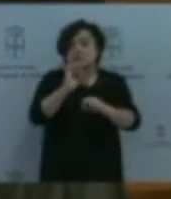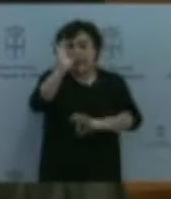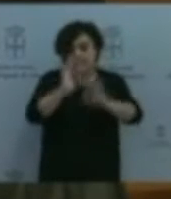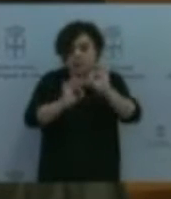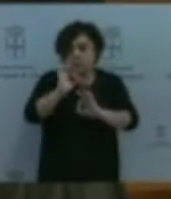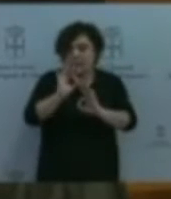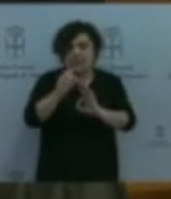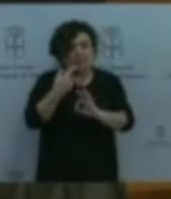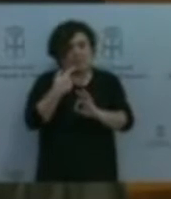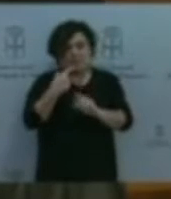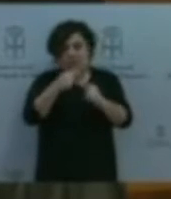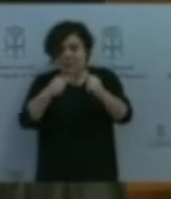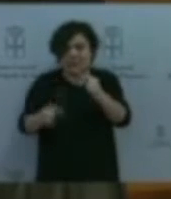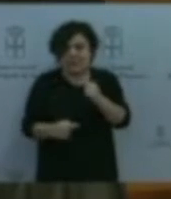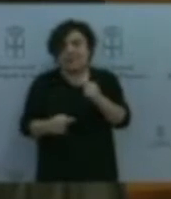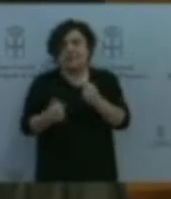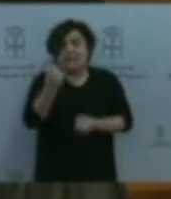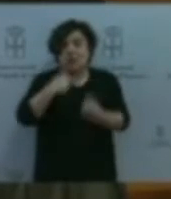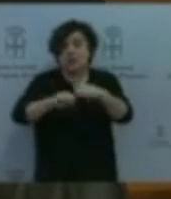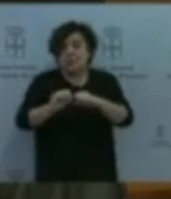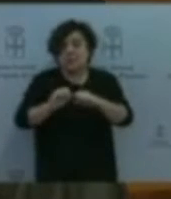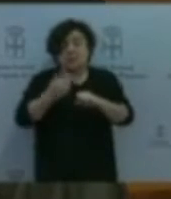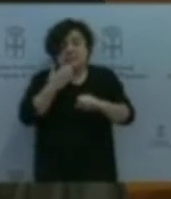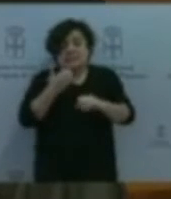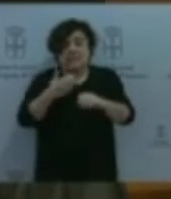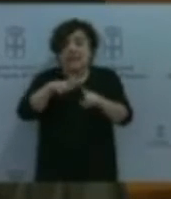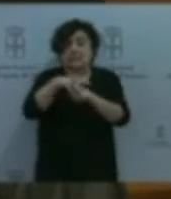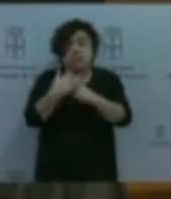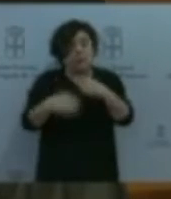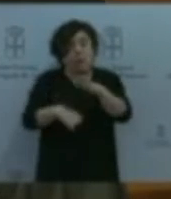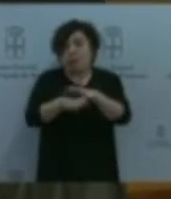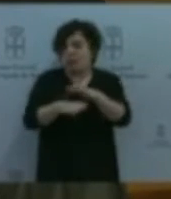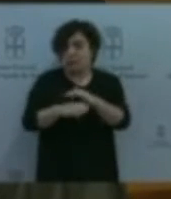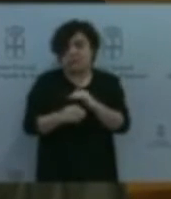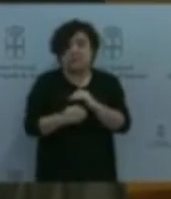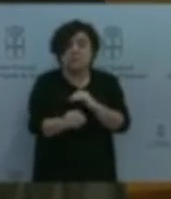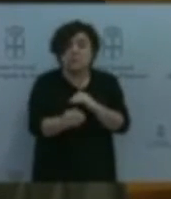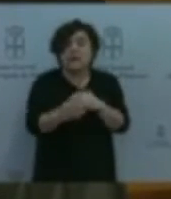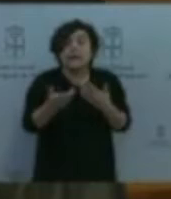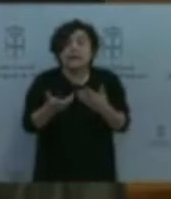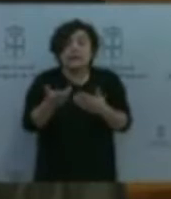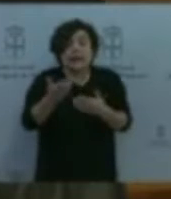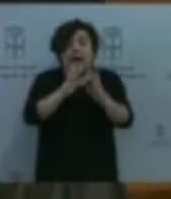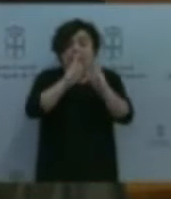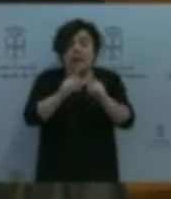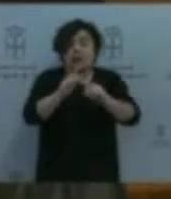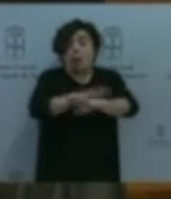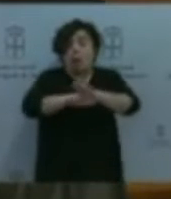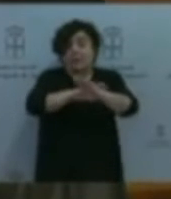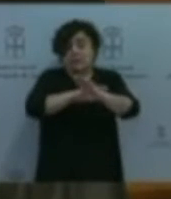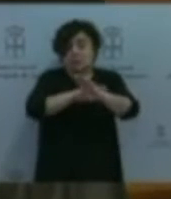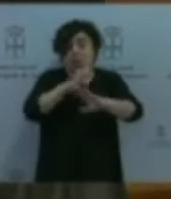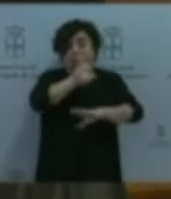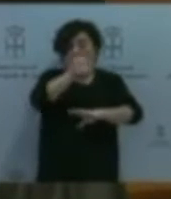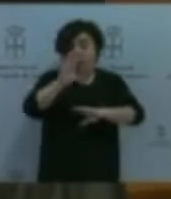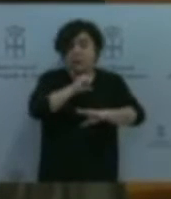incurrirá de mantener esta situación de manera prolongada y que la Administración autonómica estará obligada a reequilibrar en los contratos con todos los operadores de